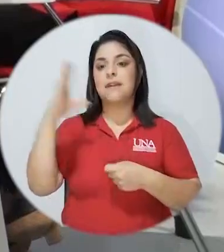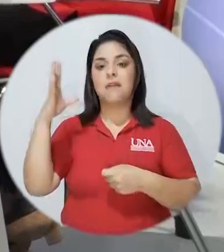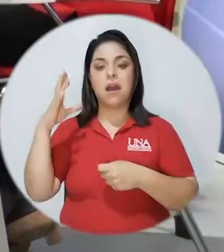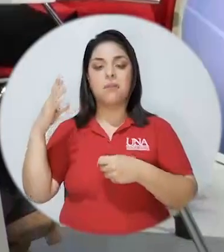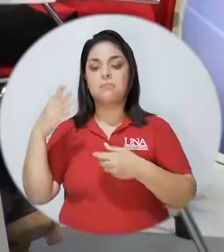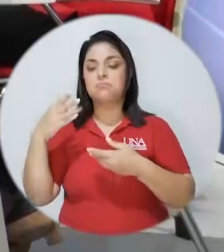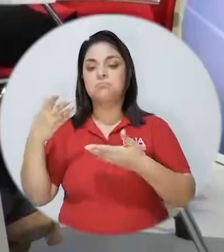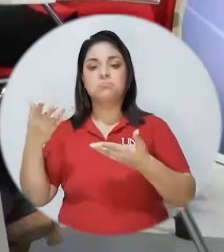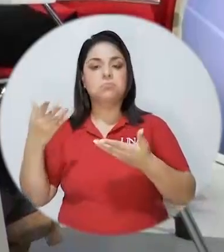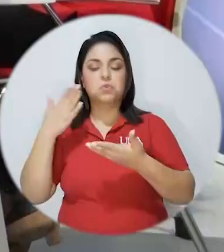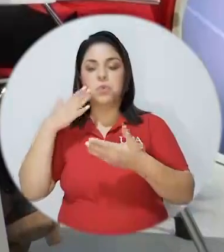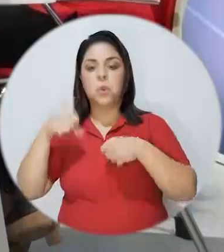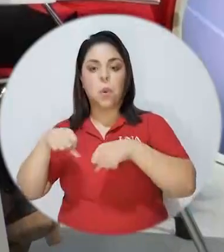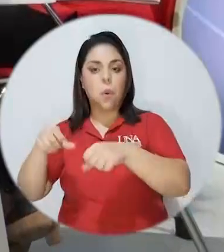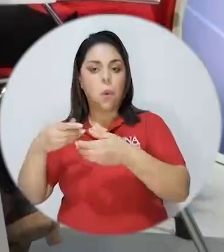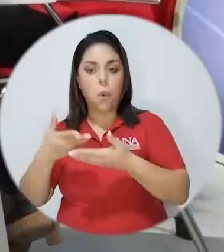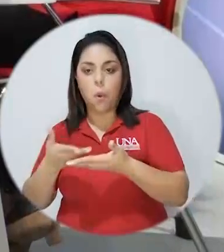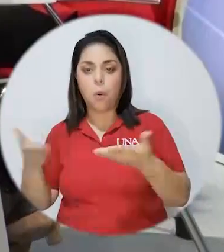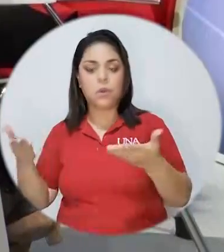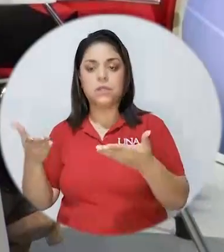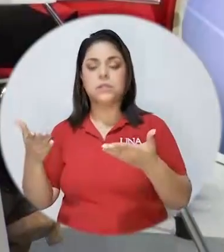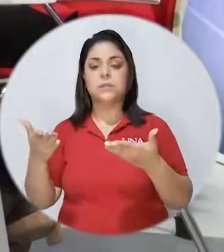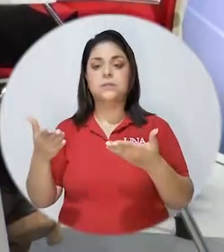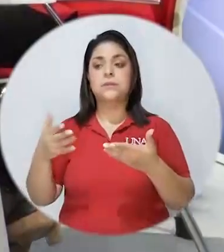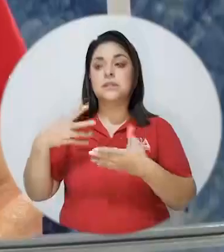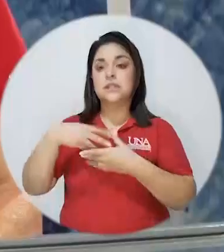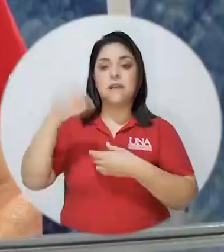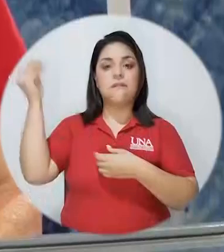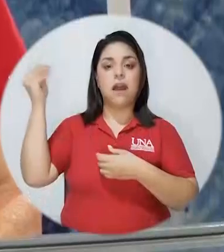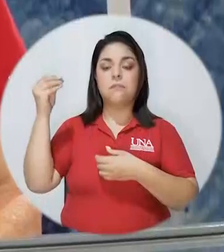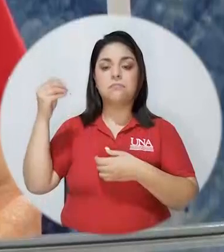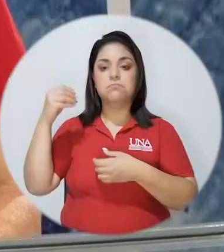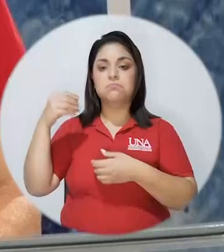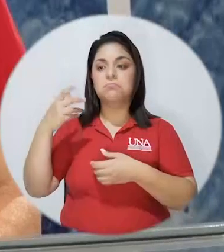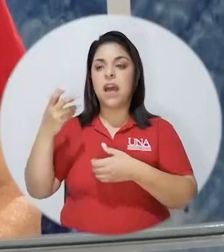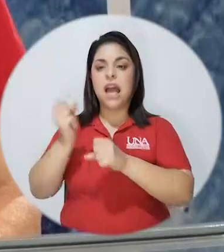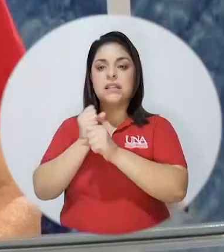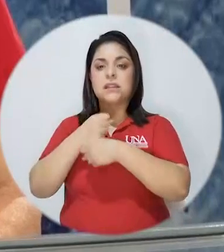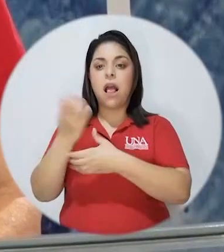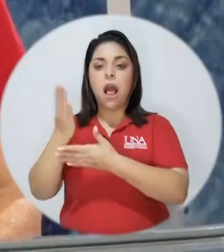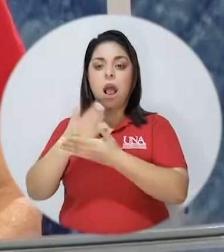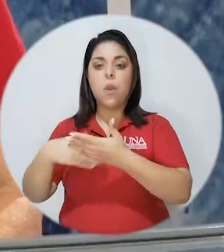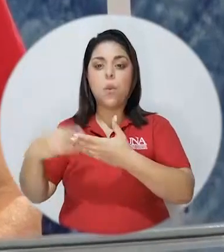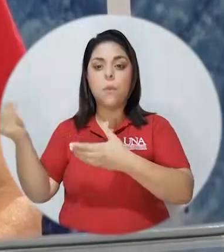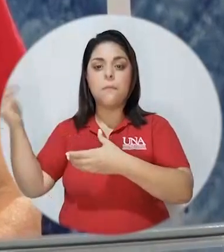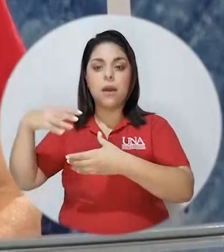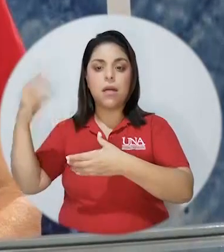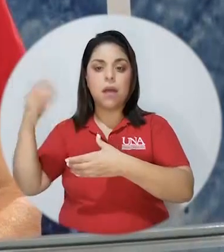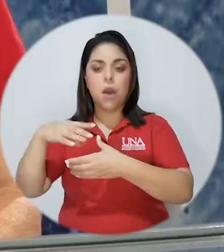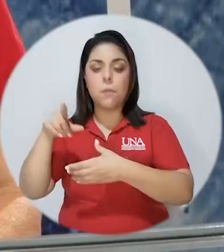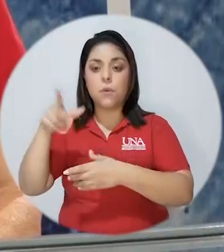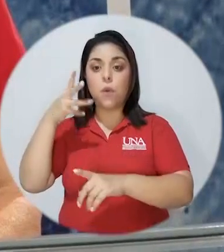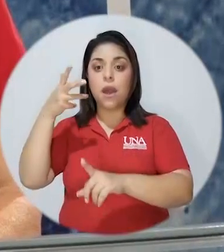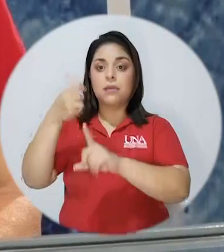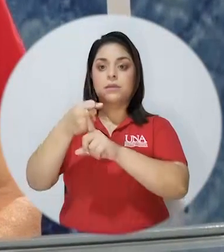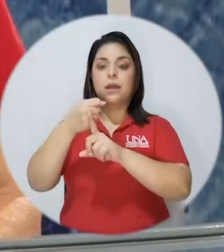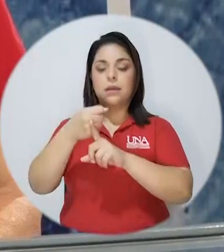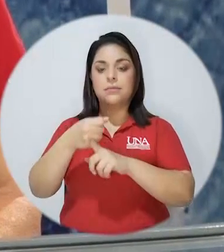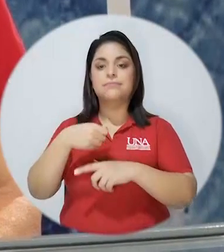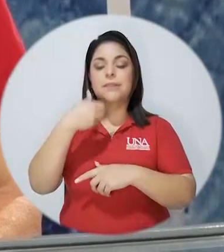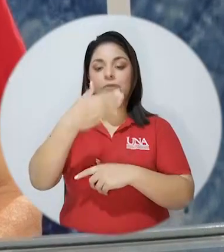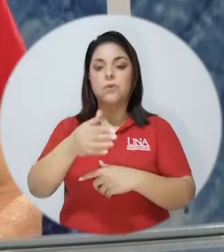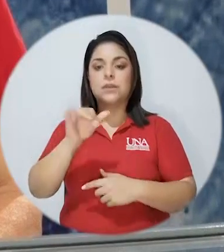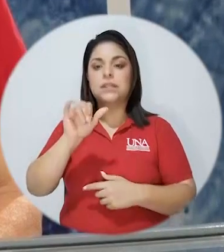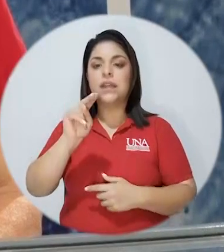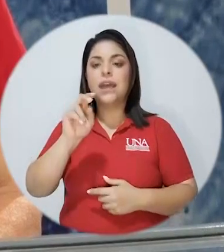lugar de teletrabajo, el que sea su casa, ¿verdad? O lo que sea, sale a hacer un mandado y tiene un accidente o lo que sea, y entonces el